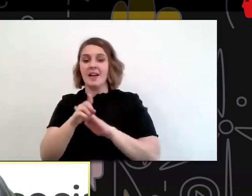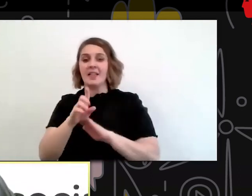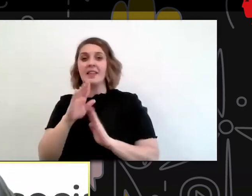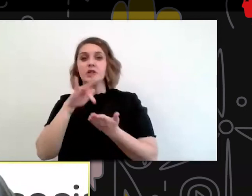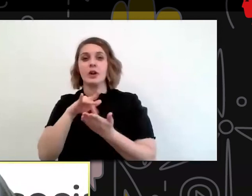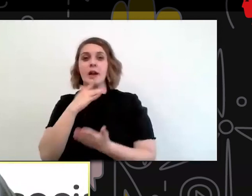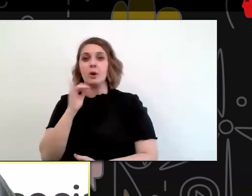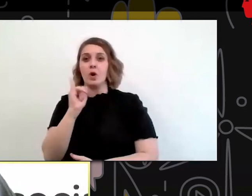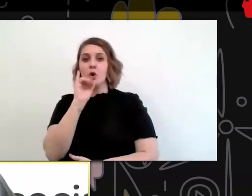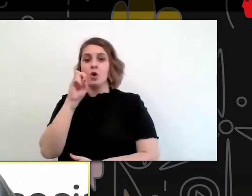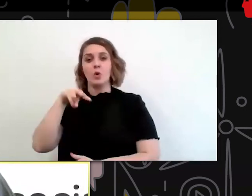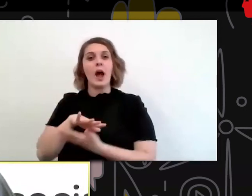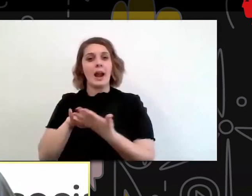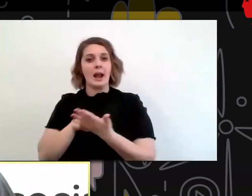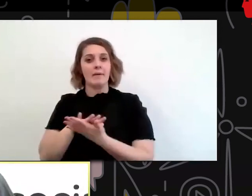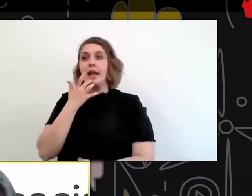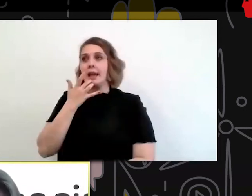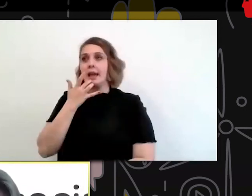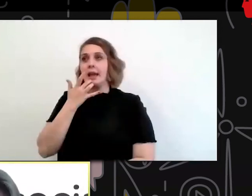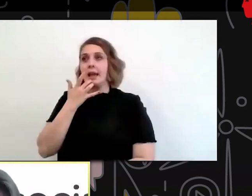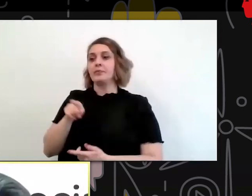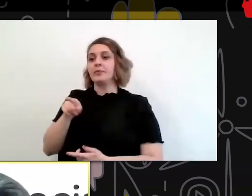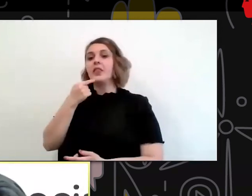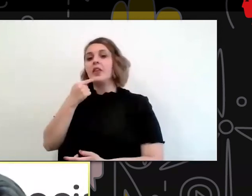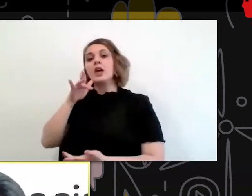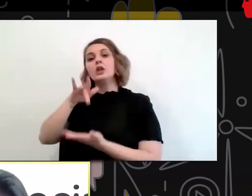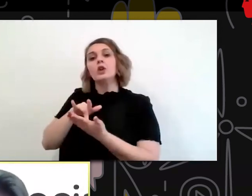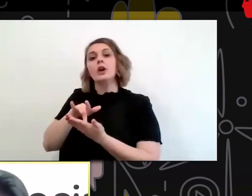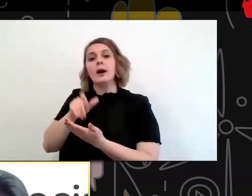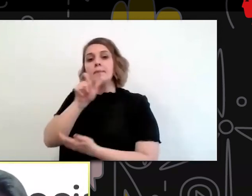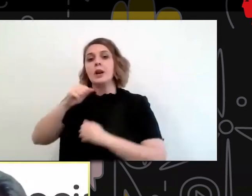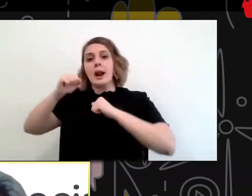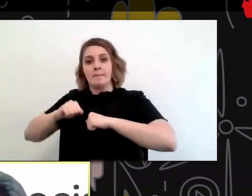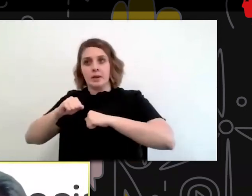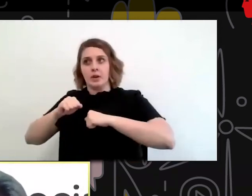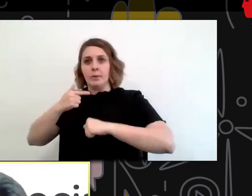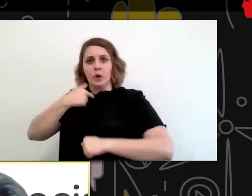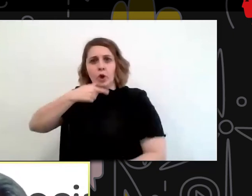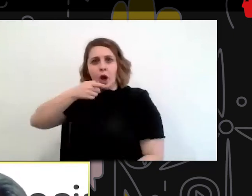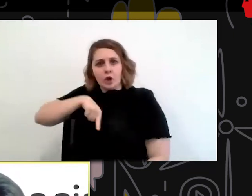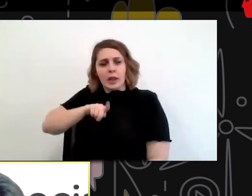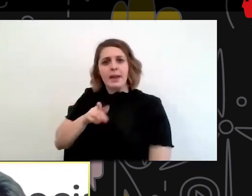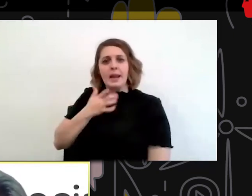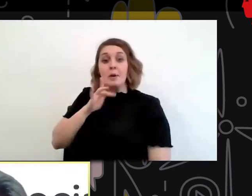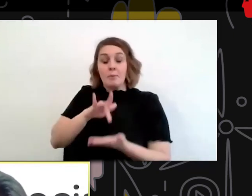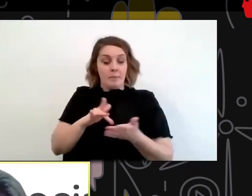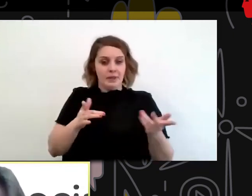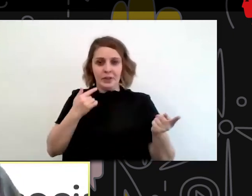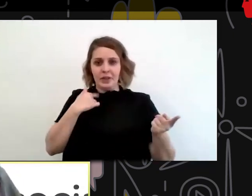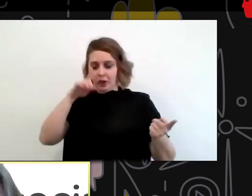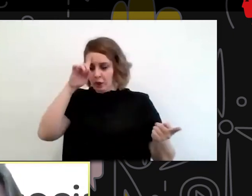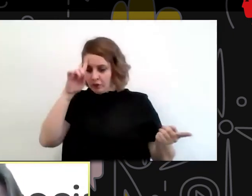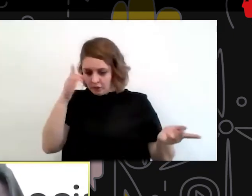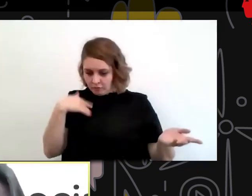Francisco anteriormente. Por ejemplo, él decía que esto le pasa a las personas mayores, pero a mí también me pasa. Hay momentos en que no sé si me he puesto